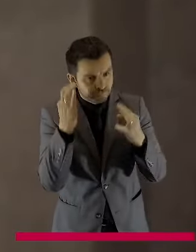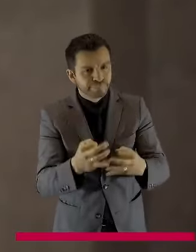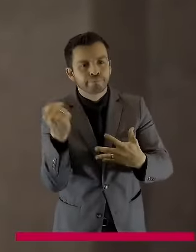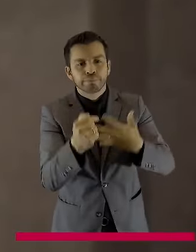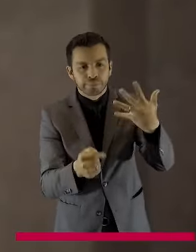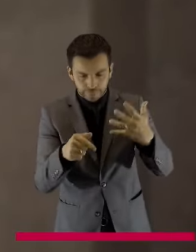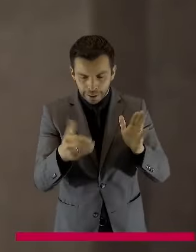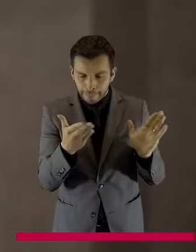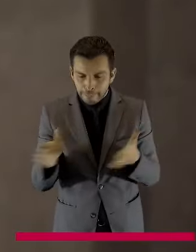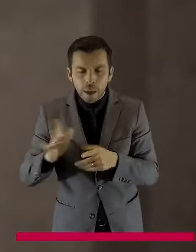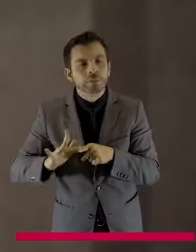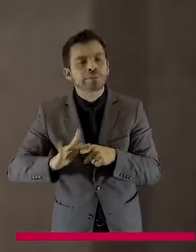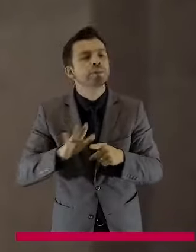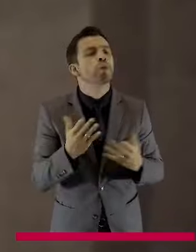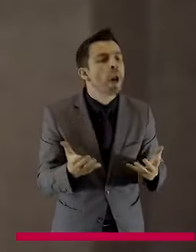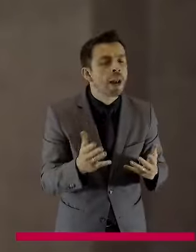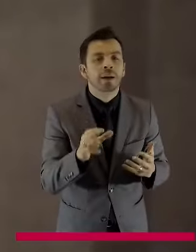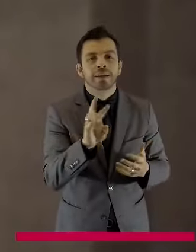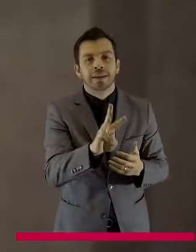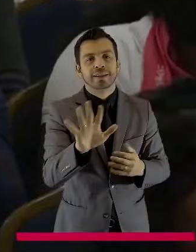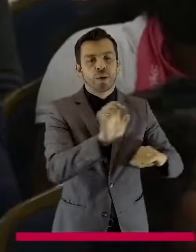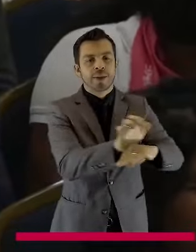este plan.